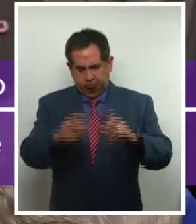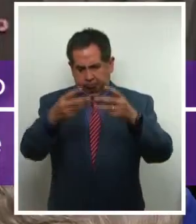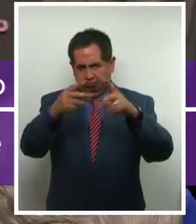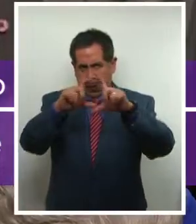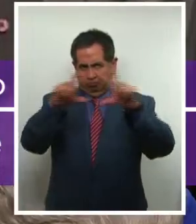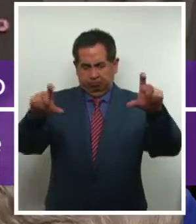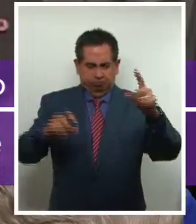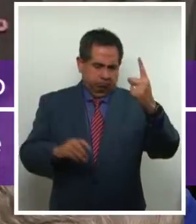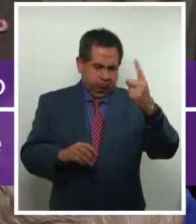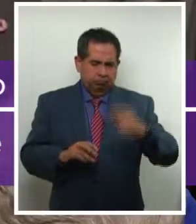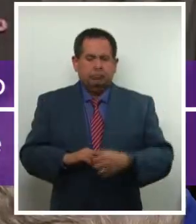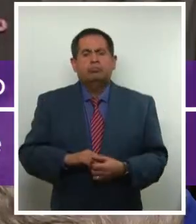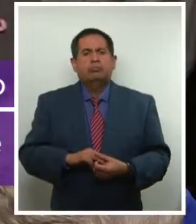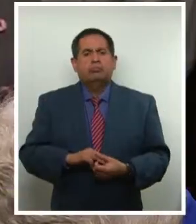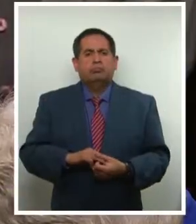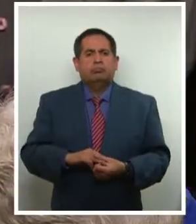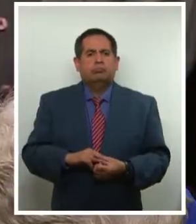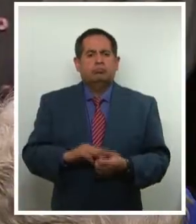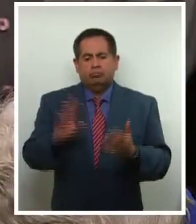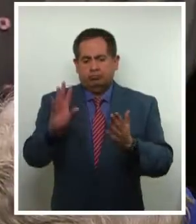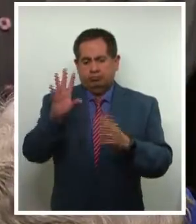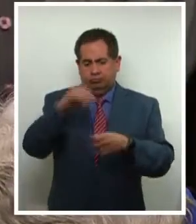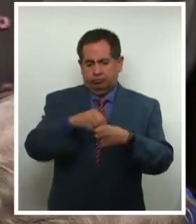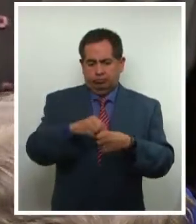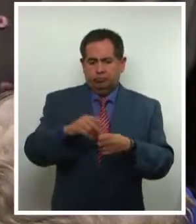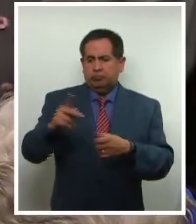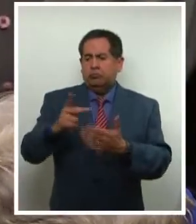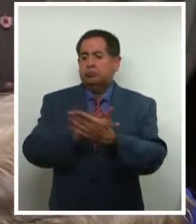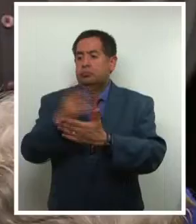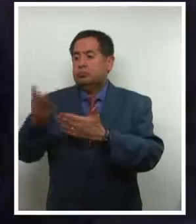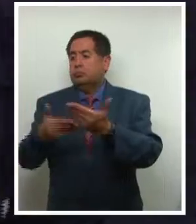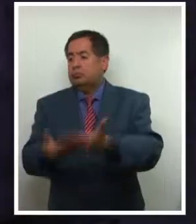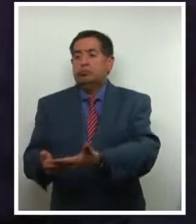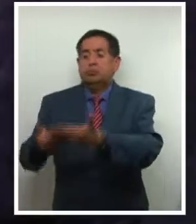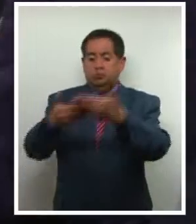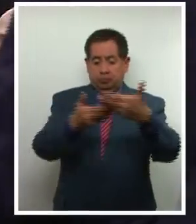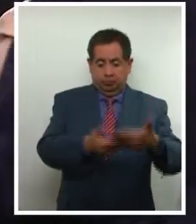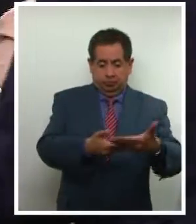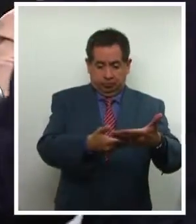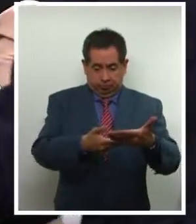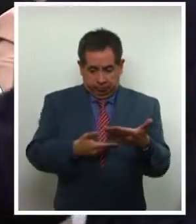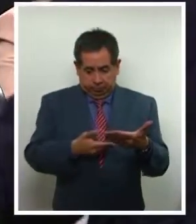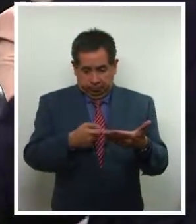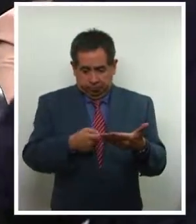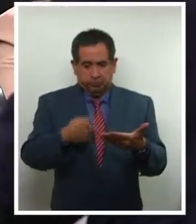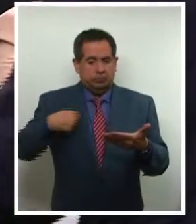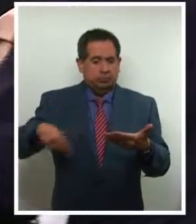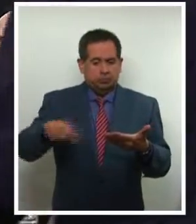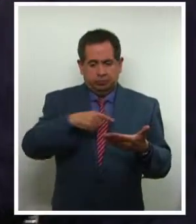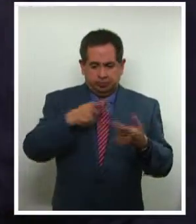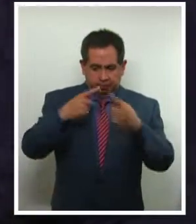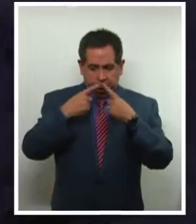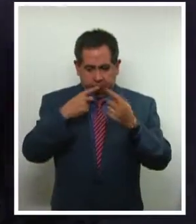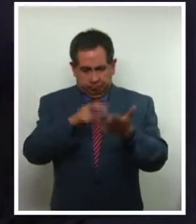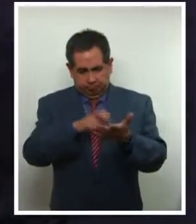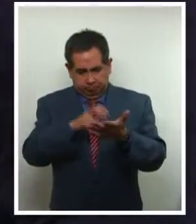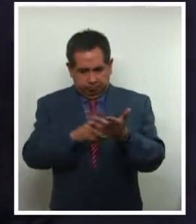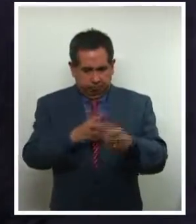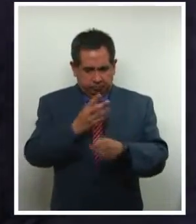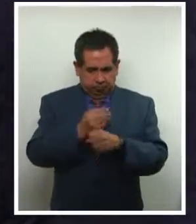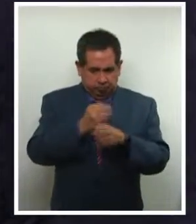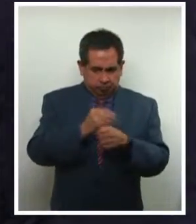Primero, porque es parte del proyecto de constitución que aquí se acordó